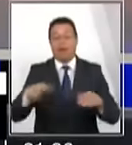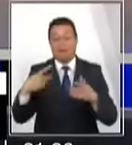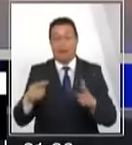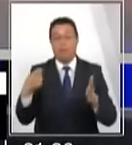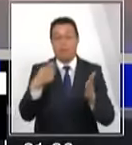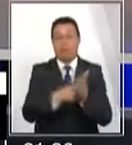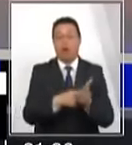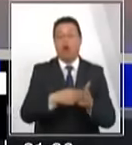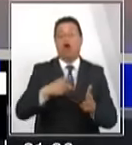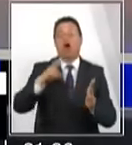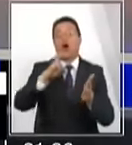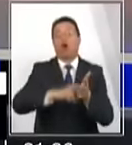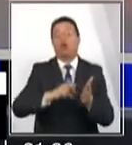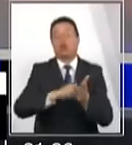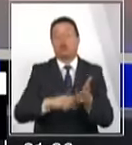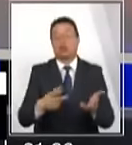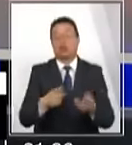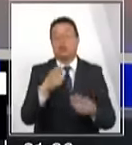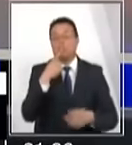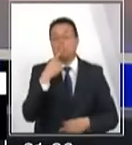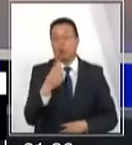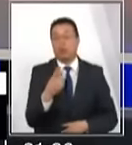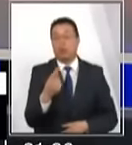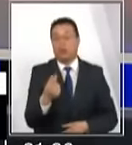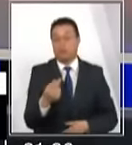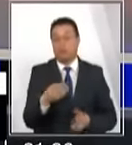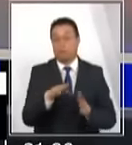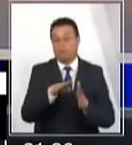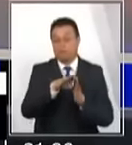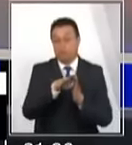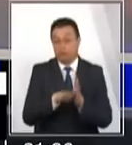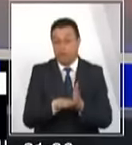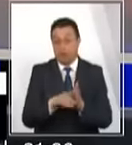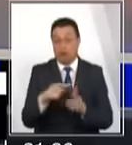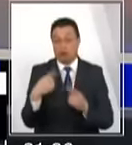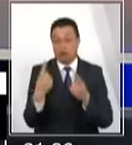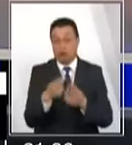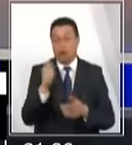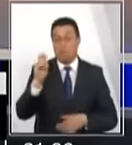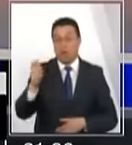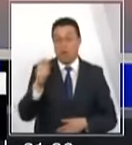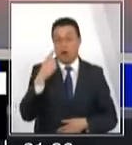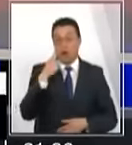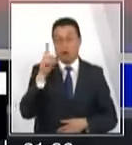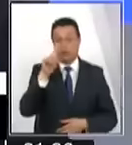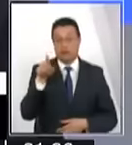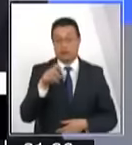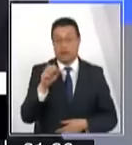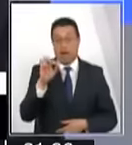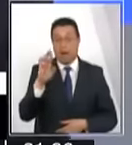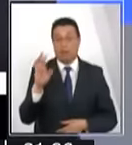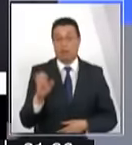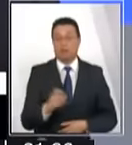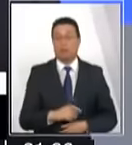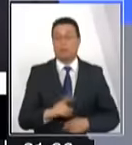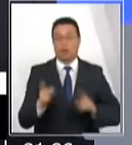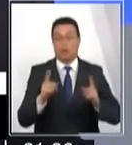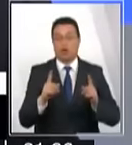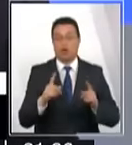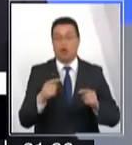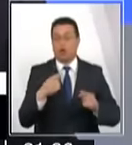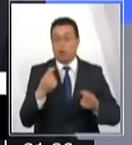entonces La pregunta es bajaría lo que tenemos que pagarle a las isapres No es que no tiene nada que ver